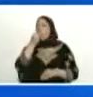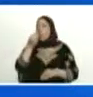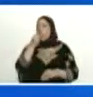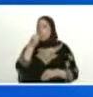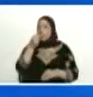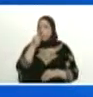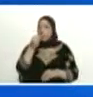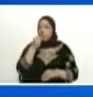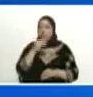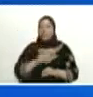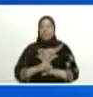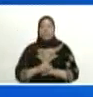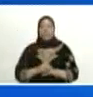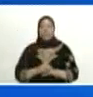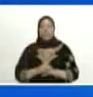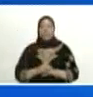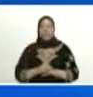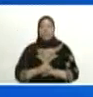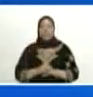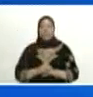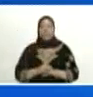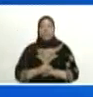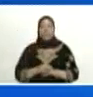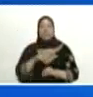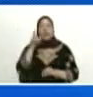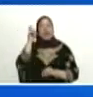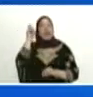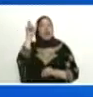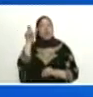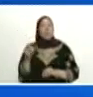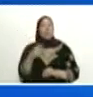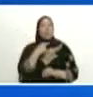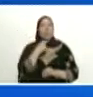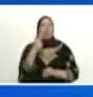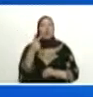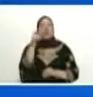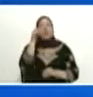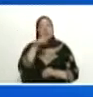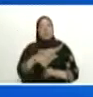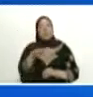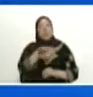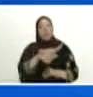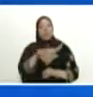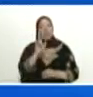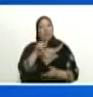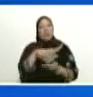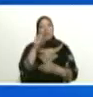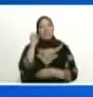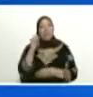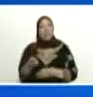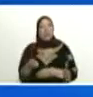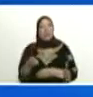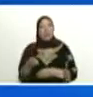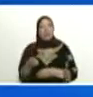Carlos Leal Tellería, y con una de las voceras, Poder Popular, Luis Ramón, una vocera.